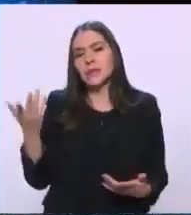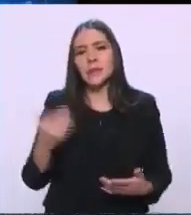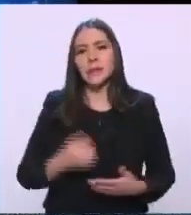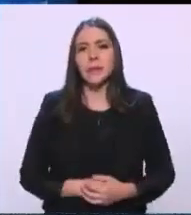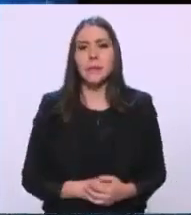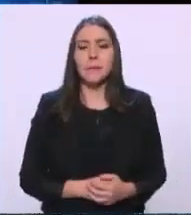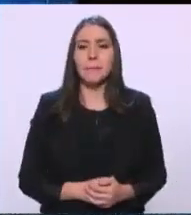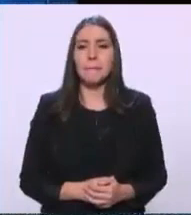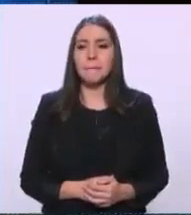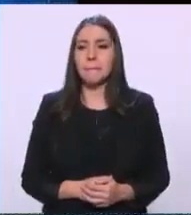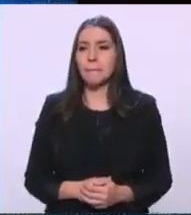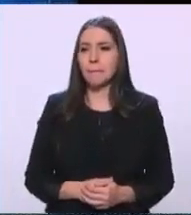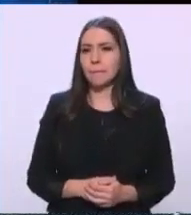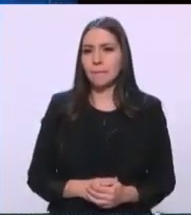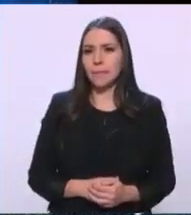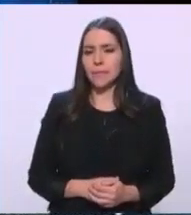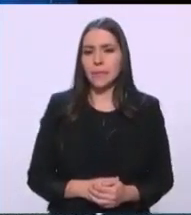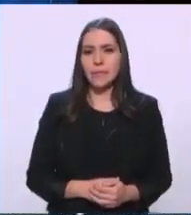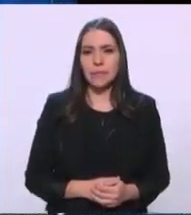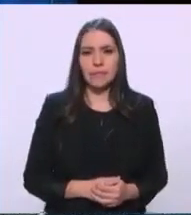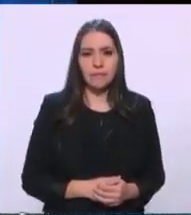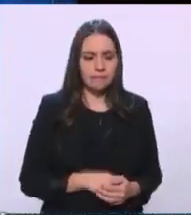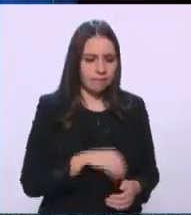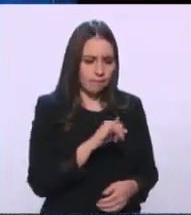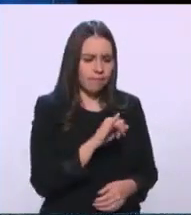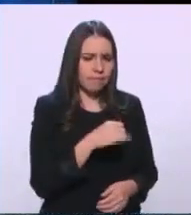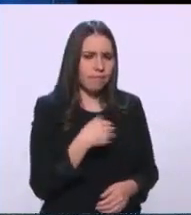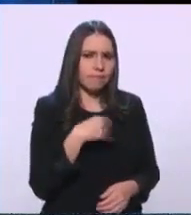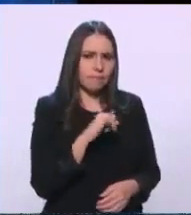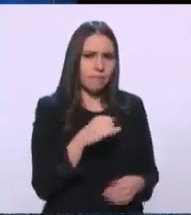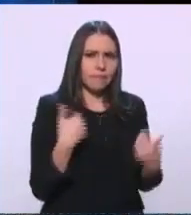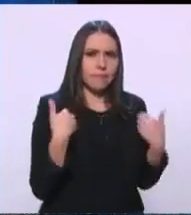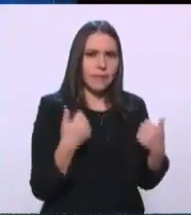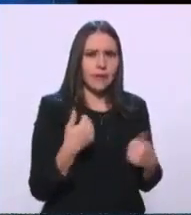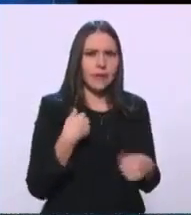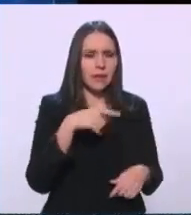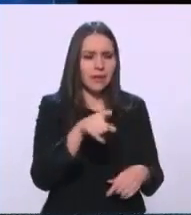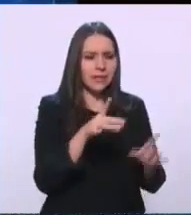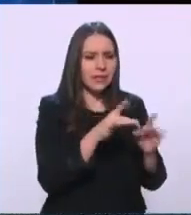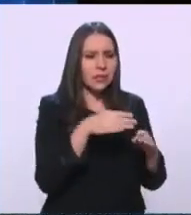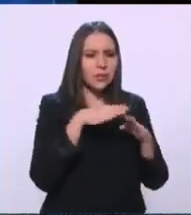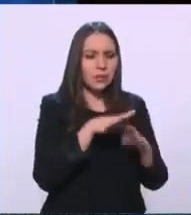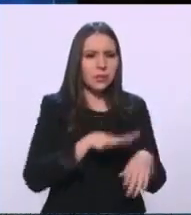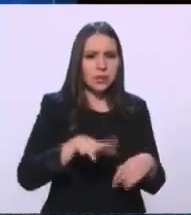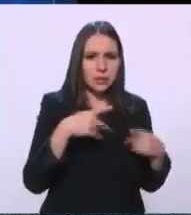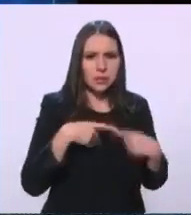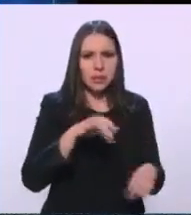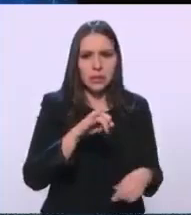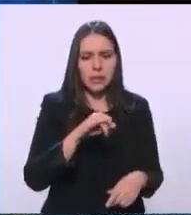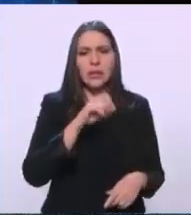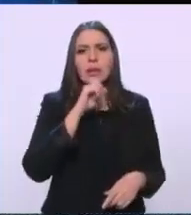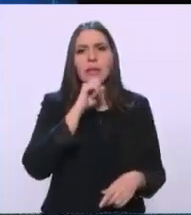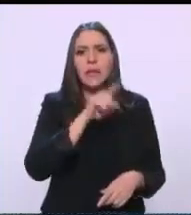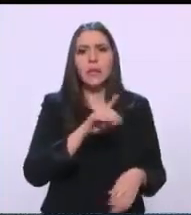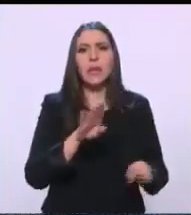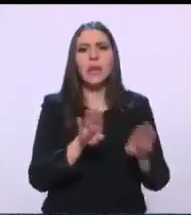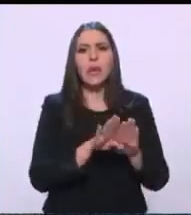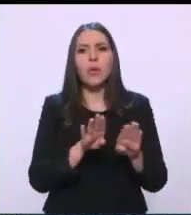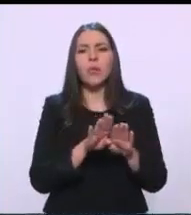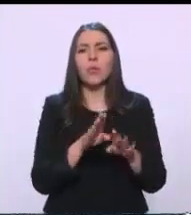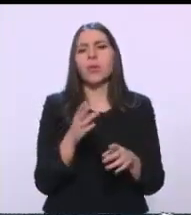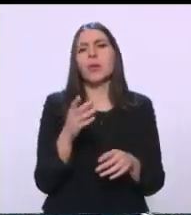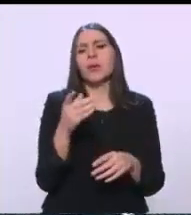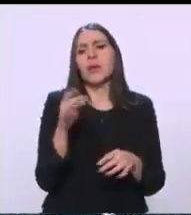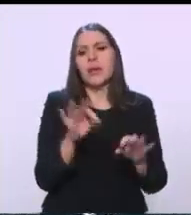esta alusión que hace sobre la importancia de las personas, pero diría yo sobre la importancia de los recursos directos en las personas. Si